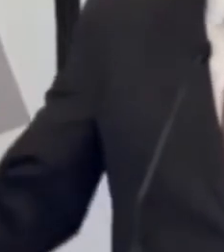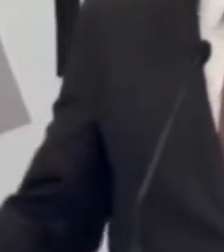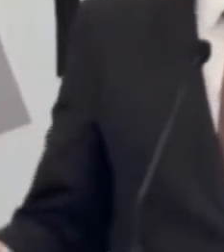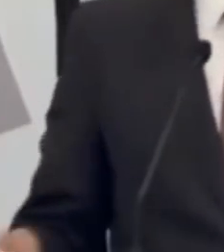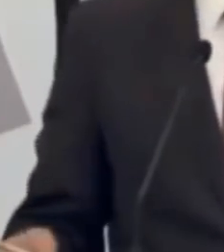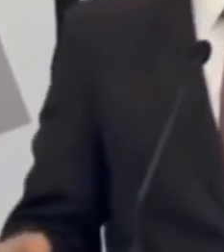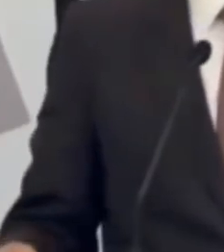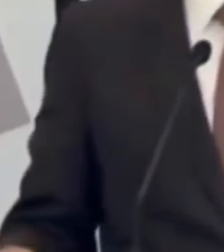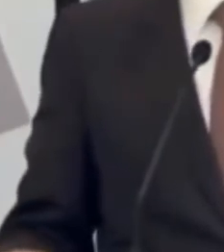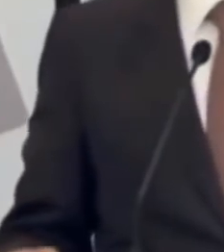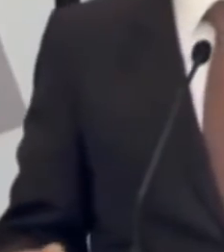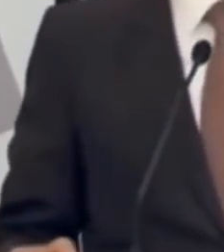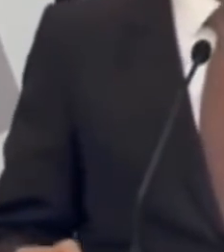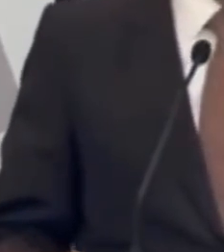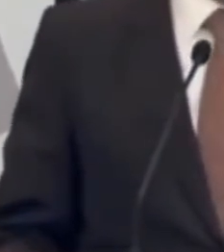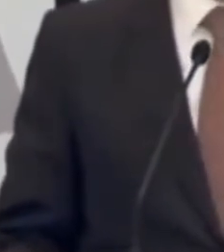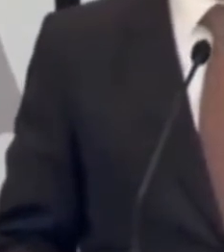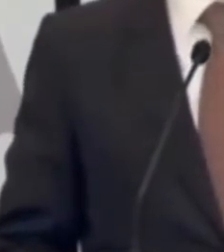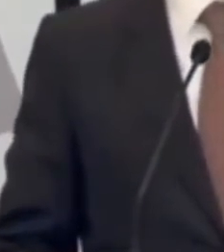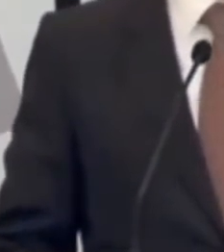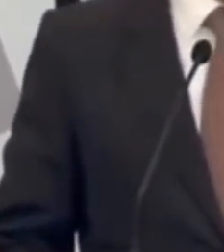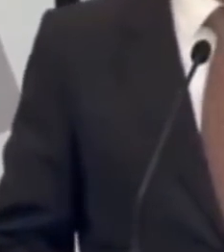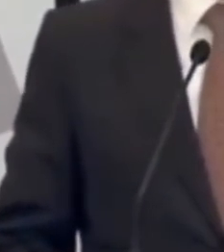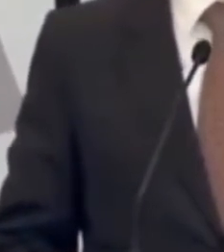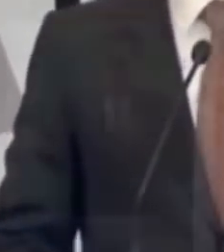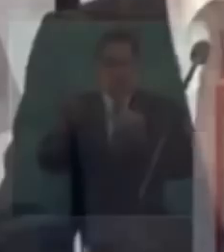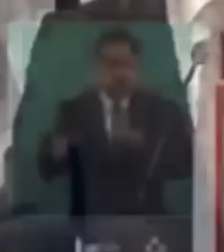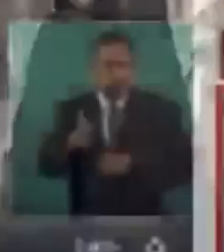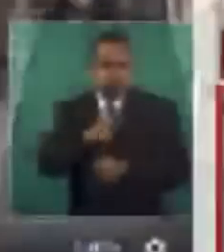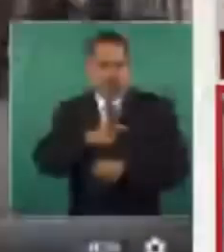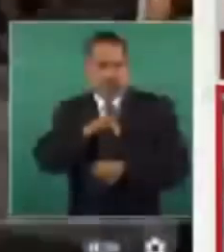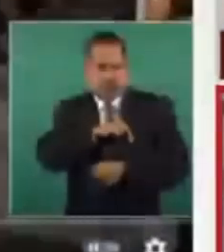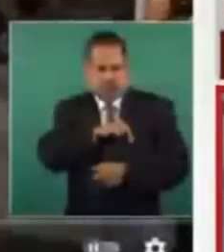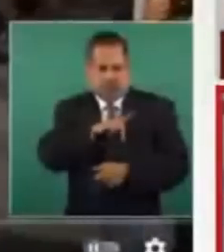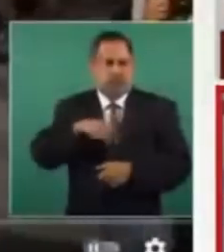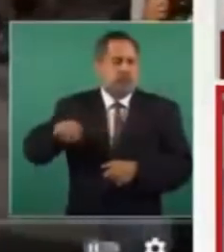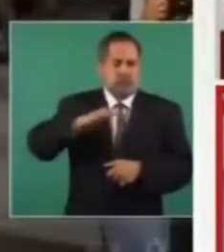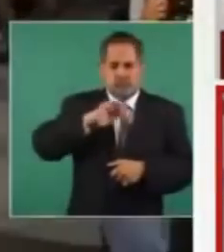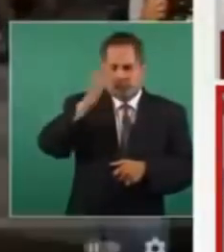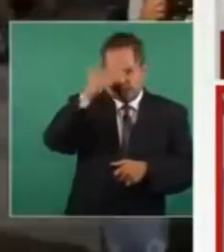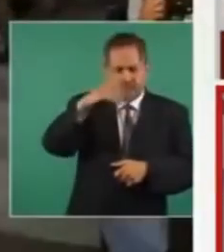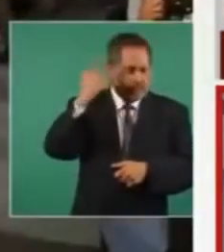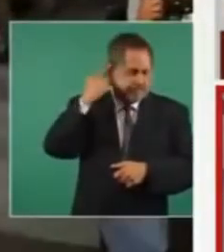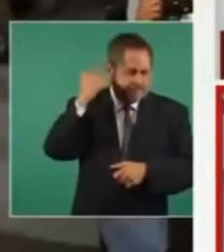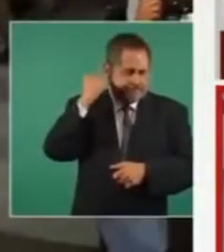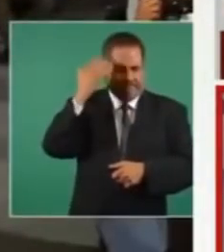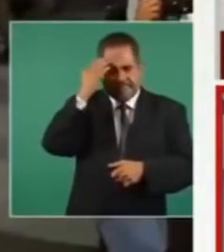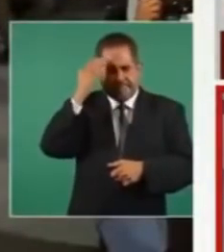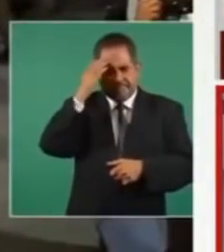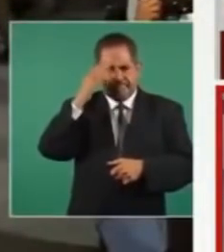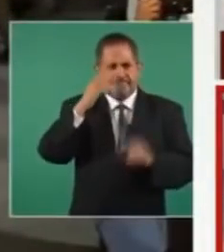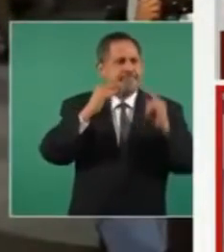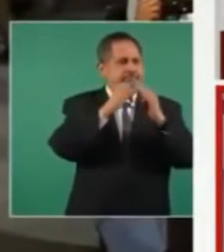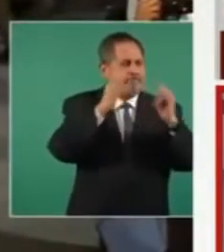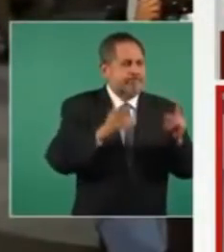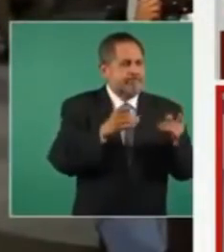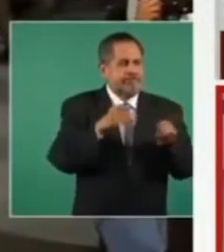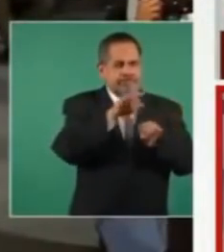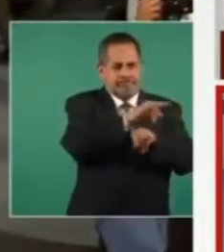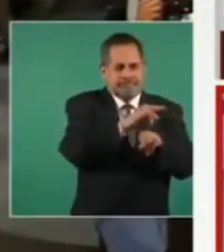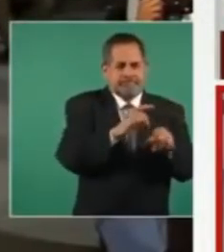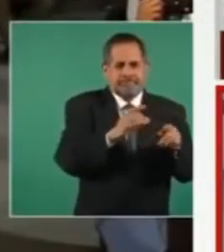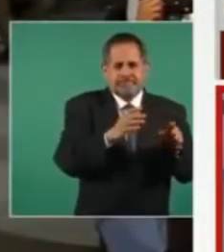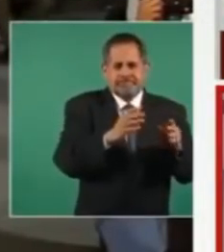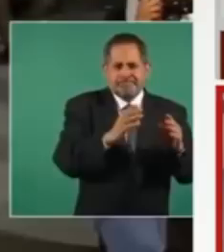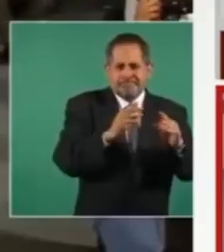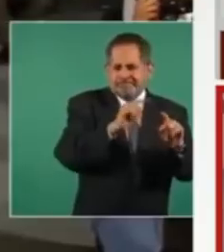implementado, creado la Guardia Nacional y las acciones son de todos conocido. Los cuarteles, toda esta